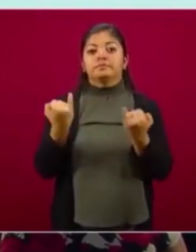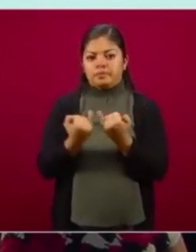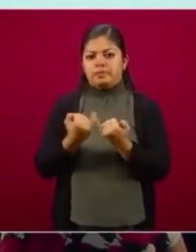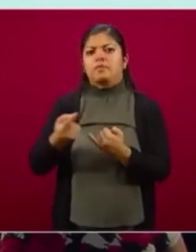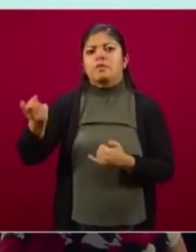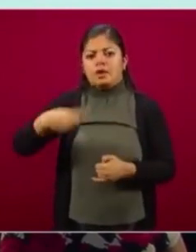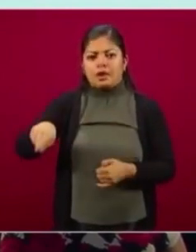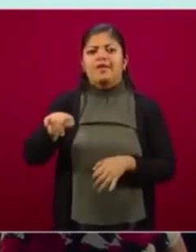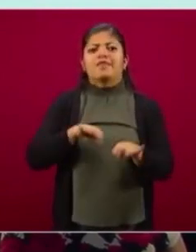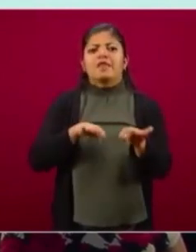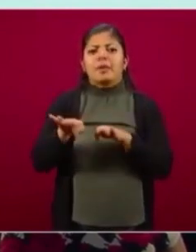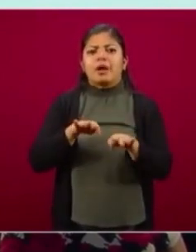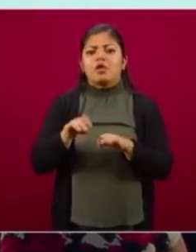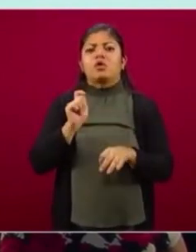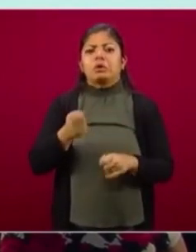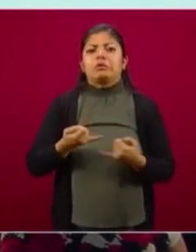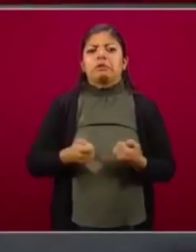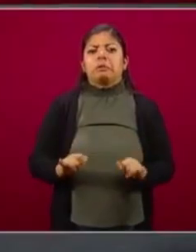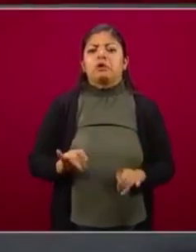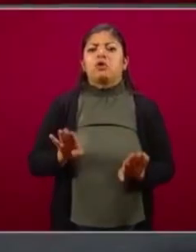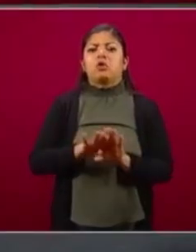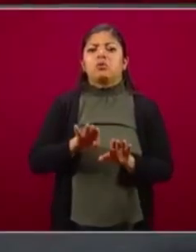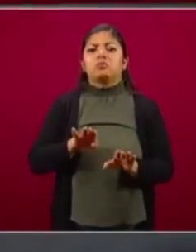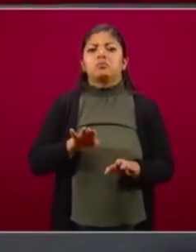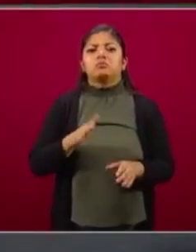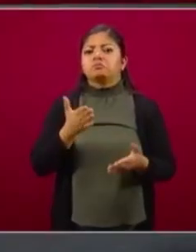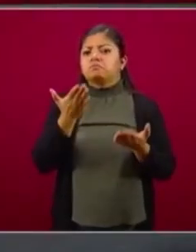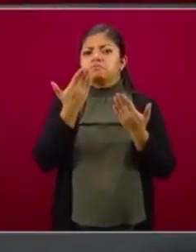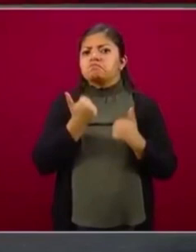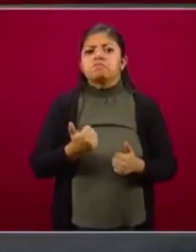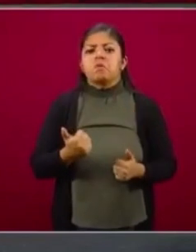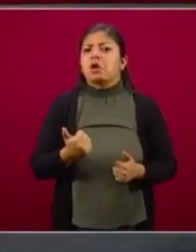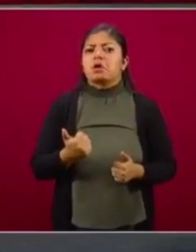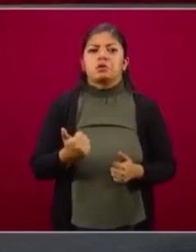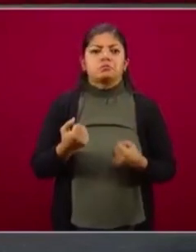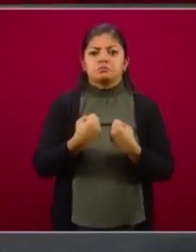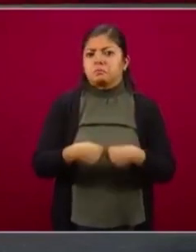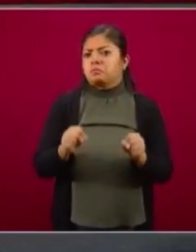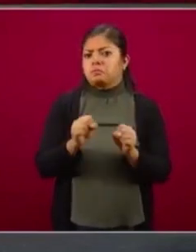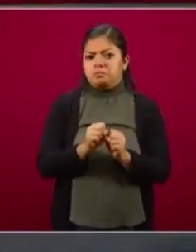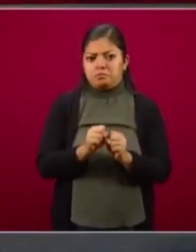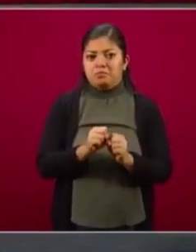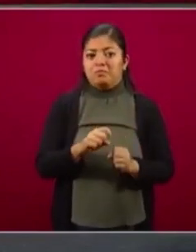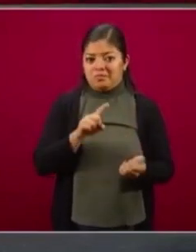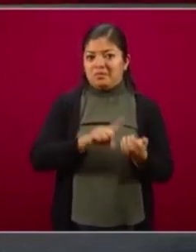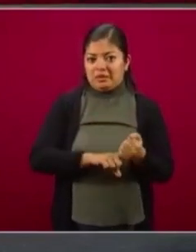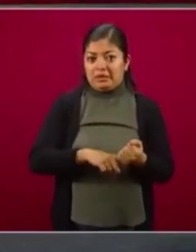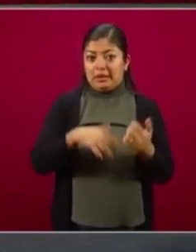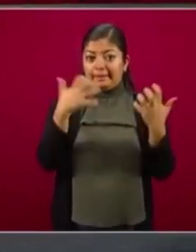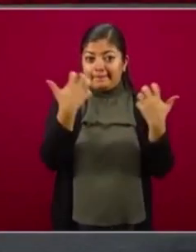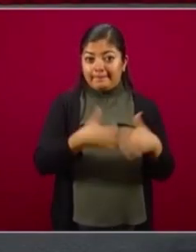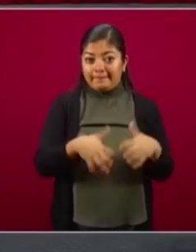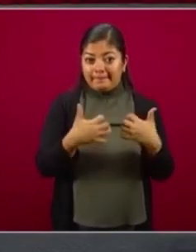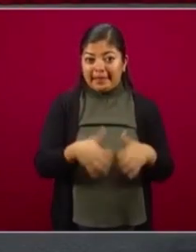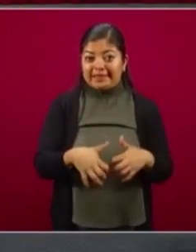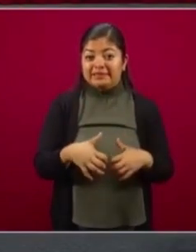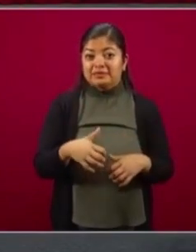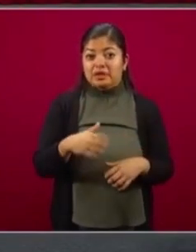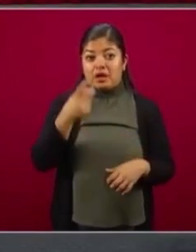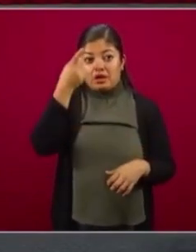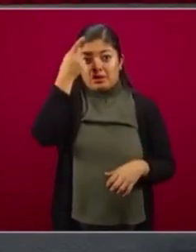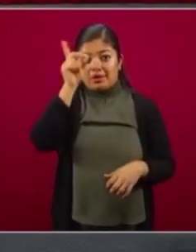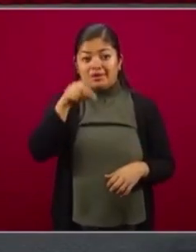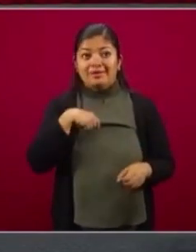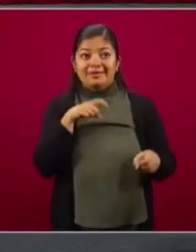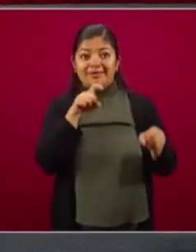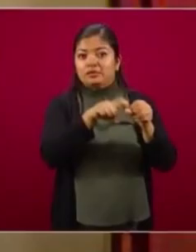independientes del régimen voluntario del seguro social es decir quienes no son trabajadores de una empresa registrada pero que ellos